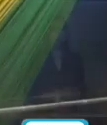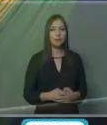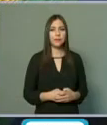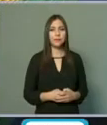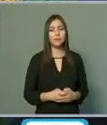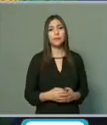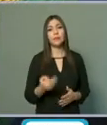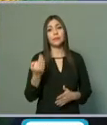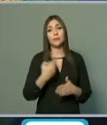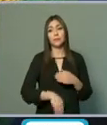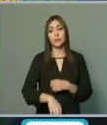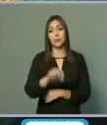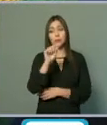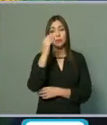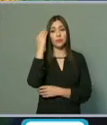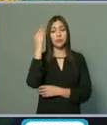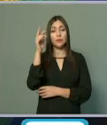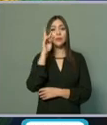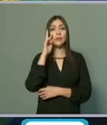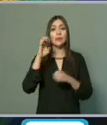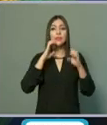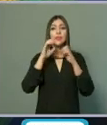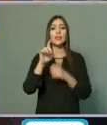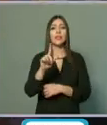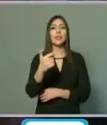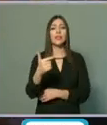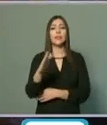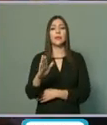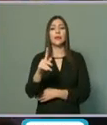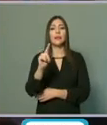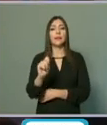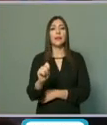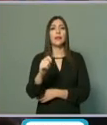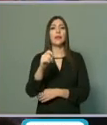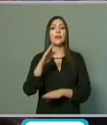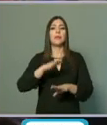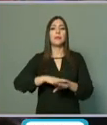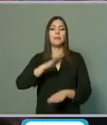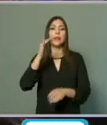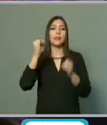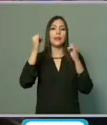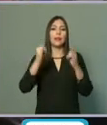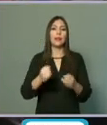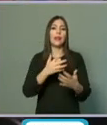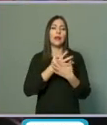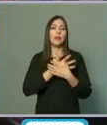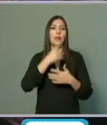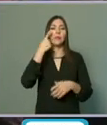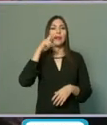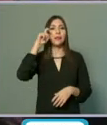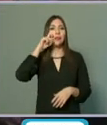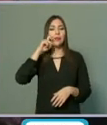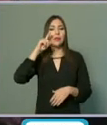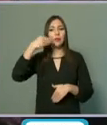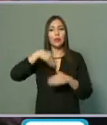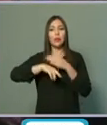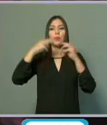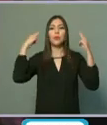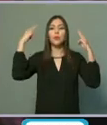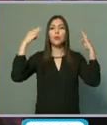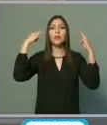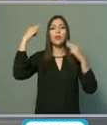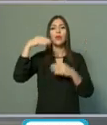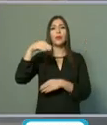Queda poco tiempo para disfrutar de la exposición LGBT más Identidad, Amor y Sexualidad en el Museo de Memoria y